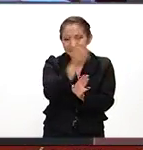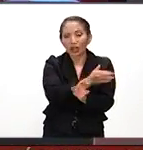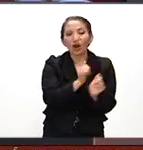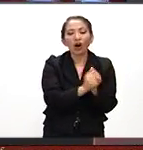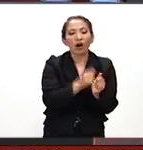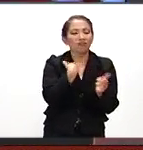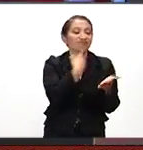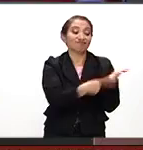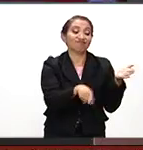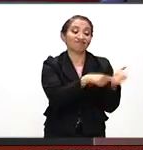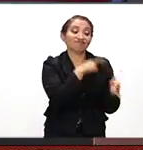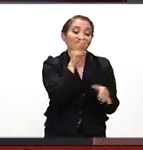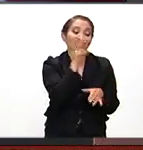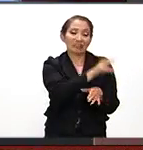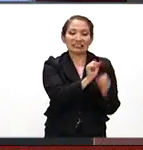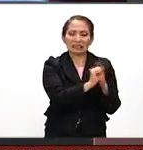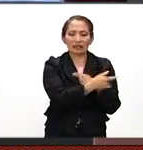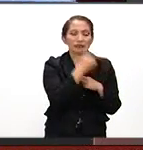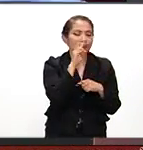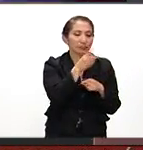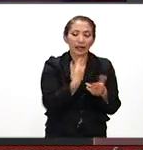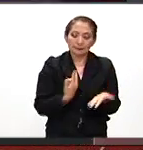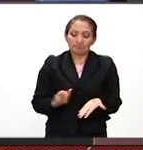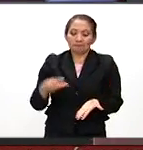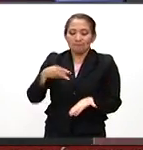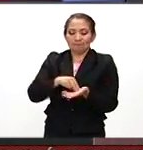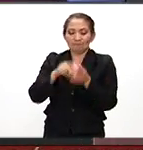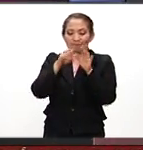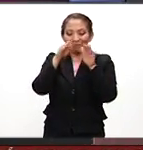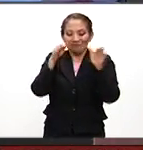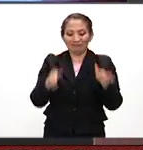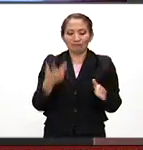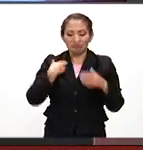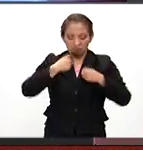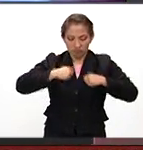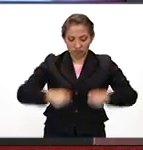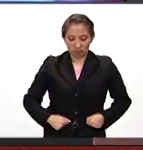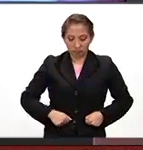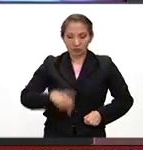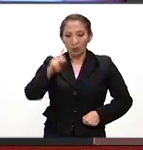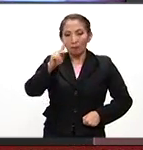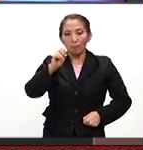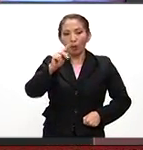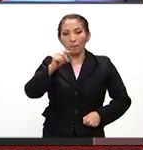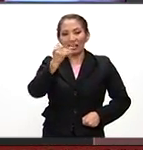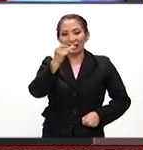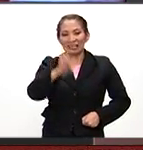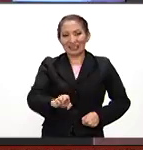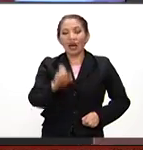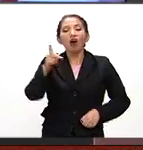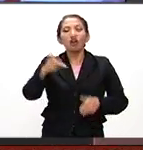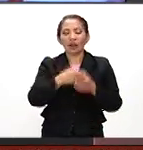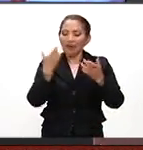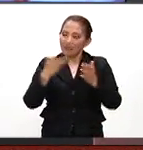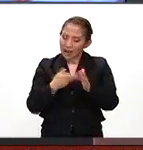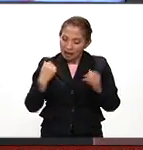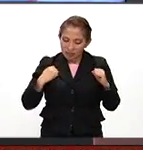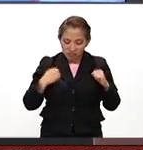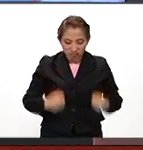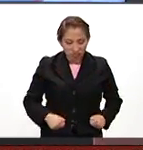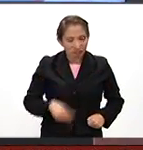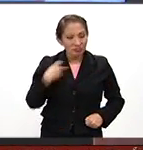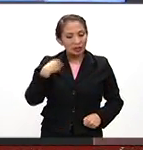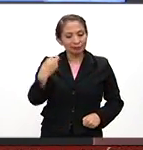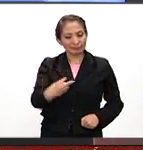el veto que se había dado, tuvo una situación, se subió al podio con aquella playera de Popeye y otra vez la volvió a mostrar en